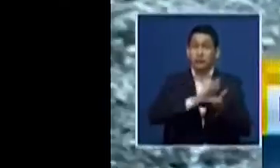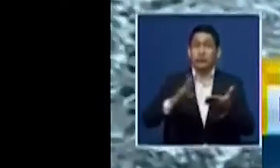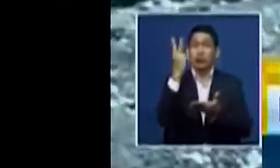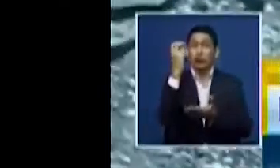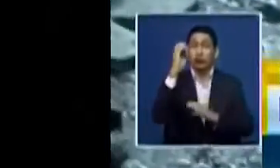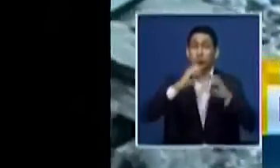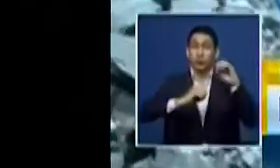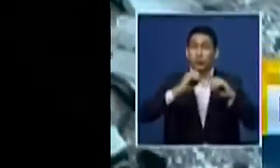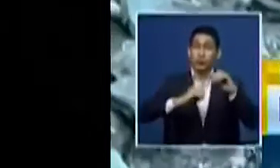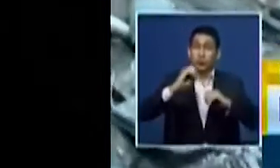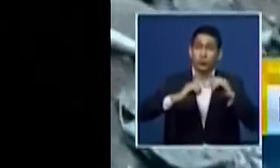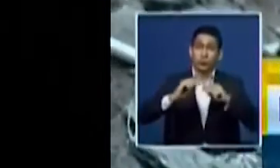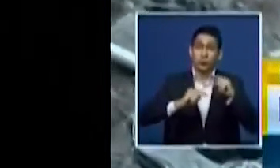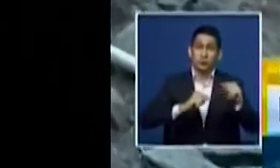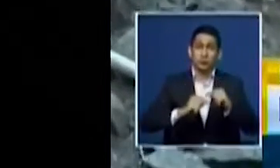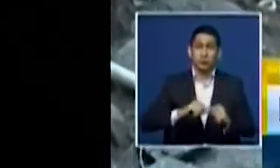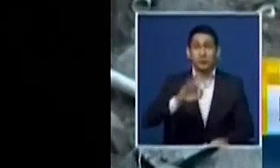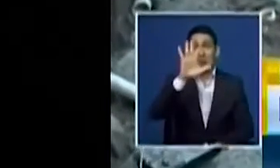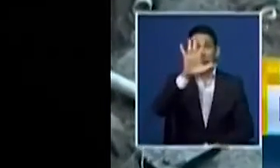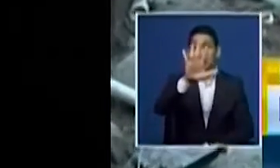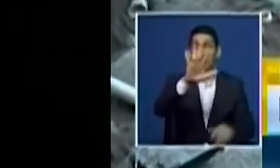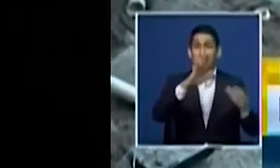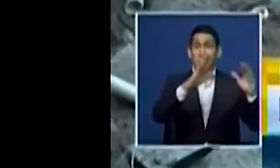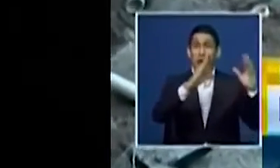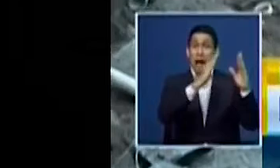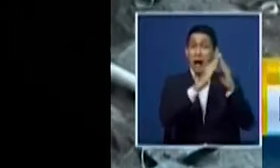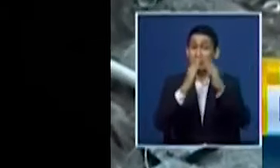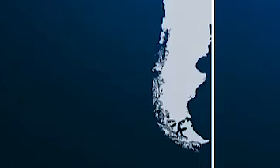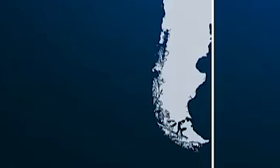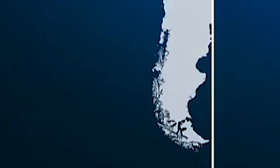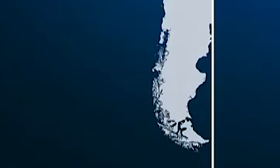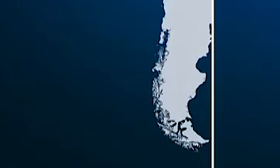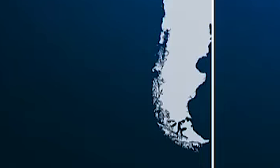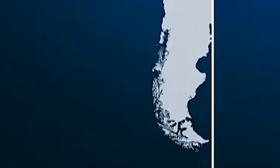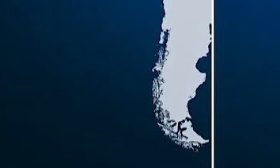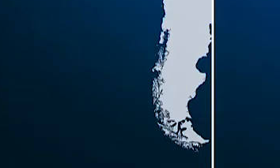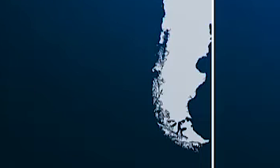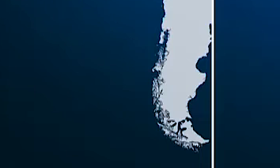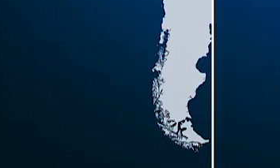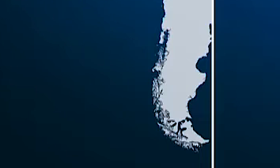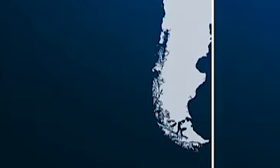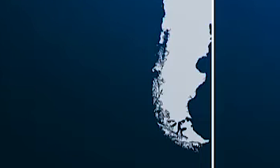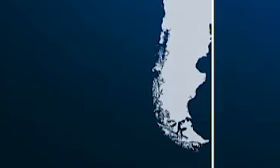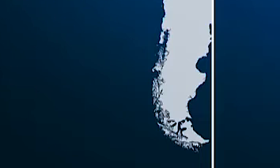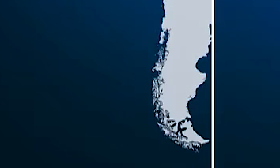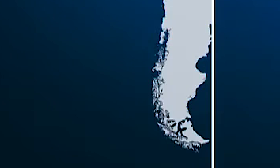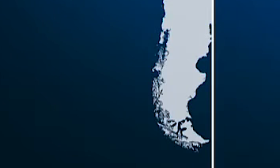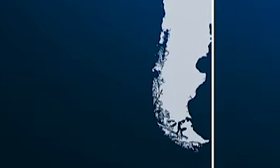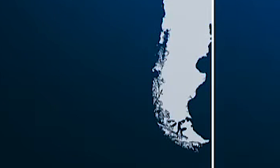tres terremotos sacudieron Ecuador la mañana de este viernes. El primero y más fuerte, de 7,5 grados en la escala de Richter, tuvo lugar